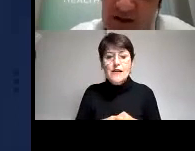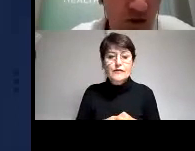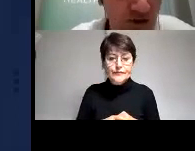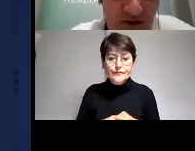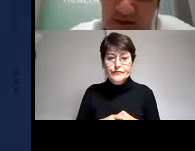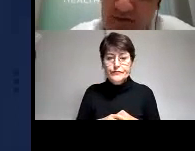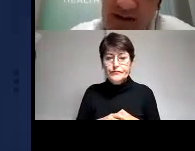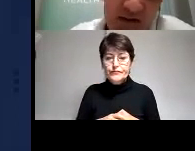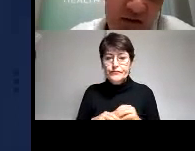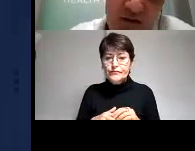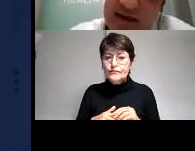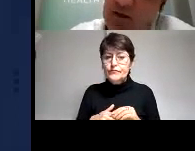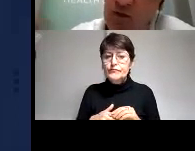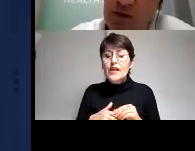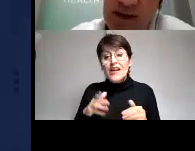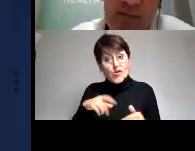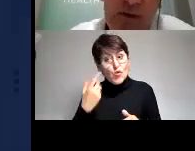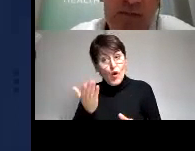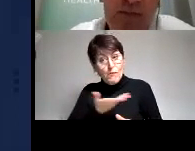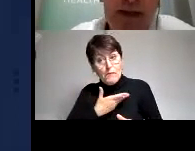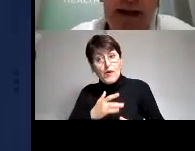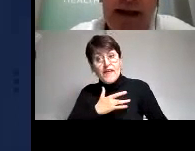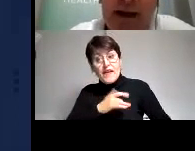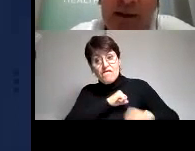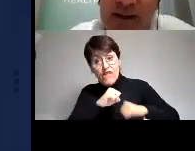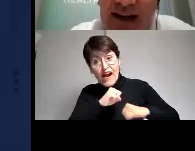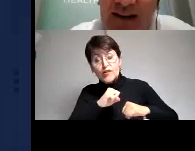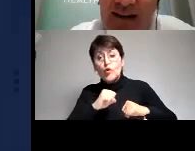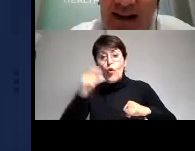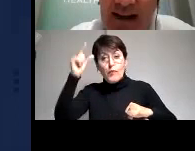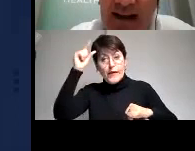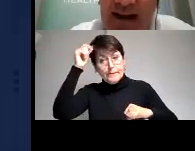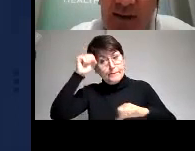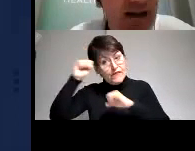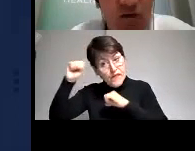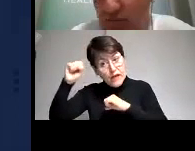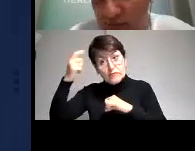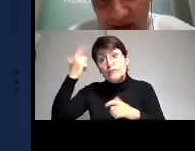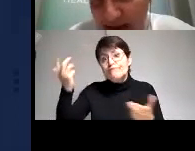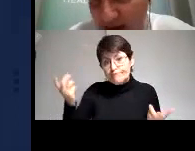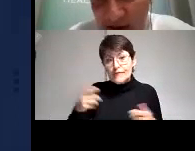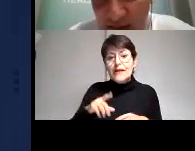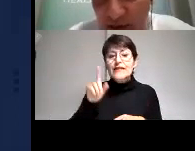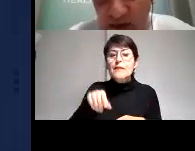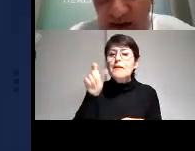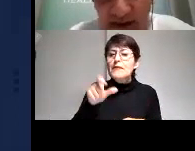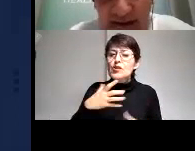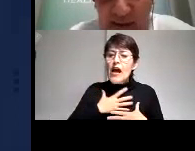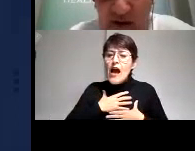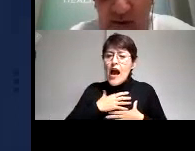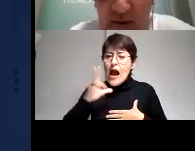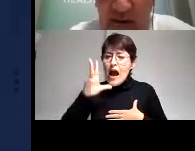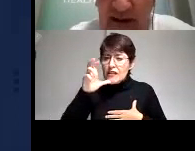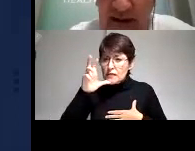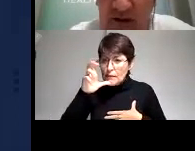una aterosclerosis, es decir, un infarto, un ictus, por ejemplo. Aumento de la crisis en asmáticos.